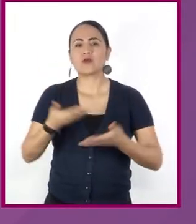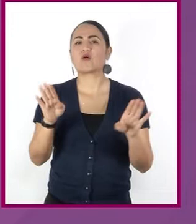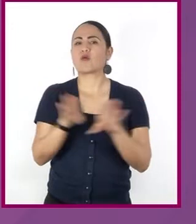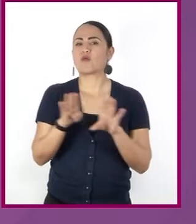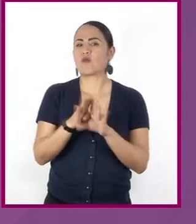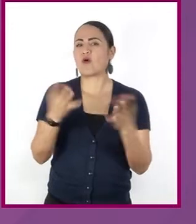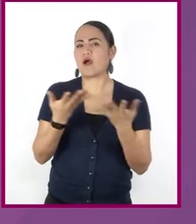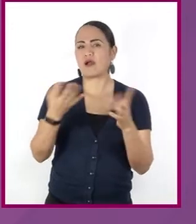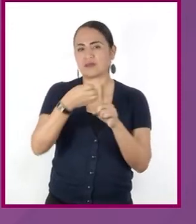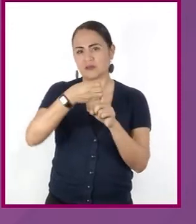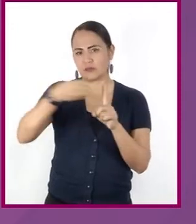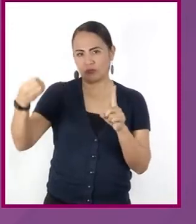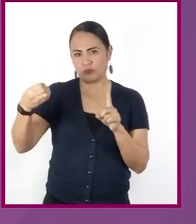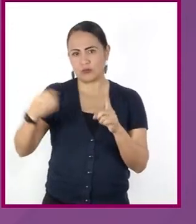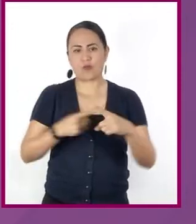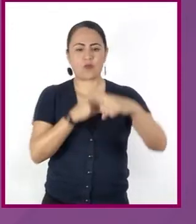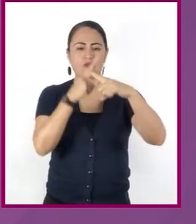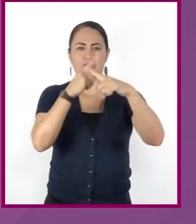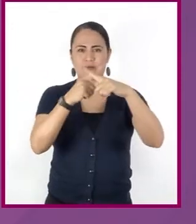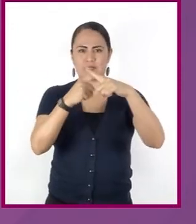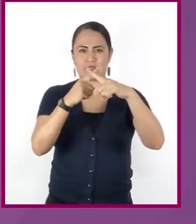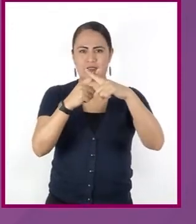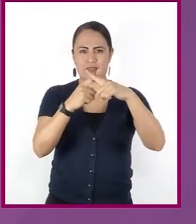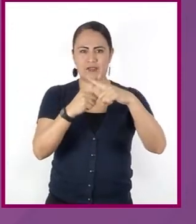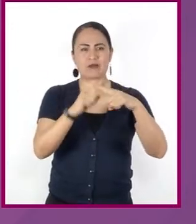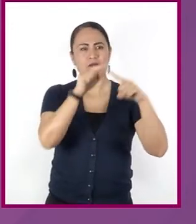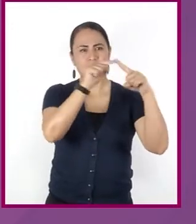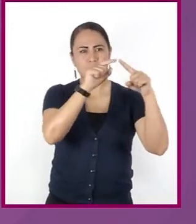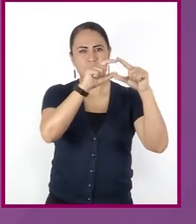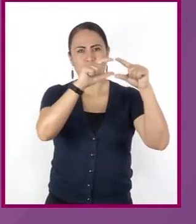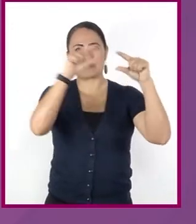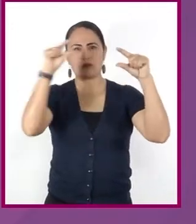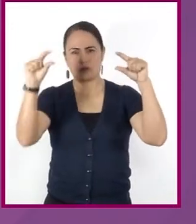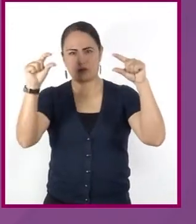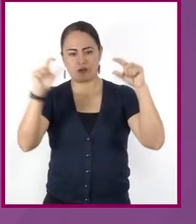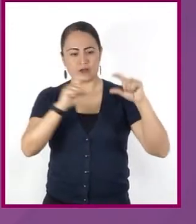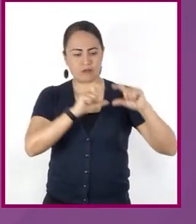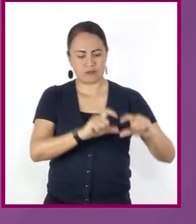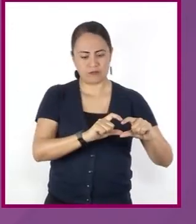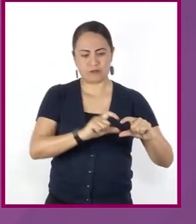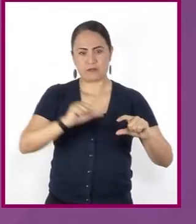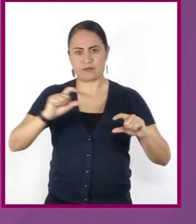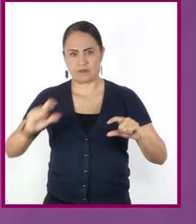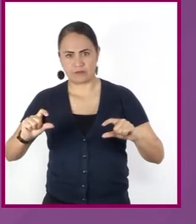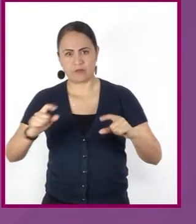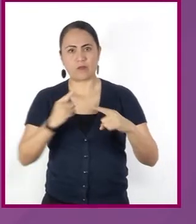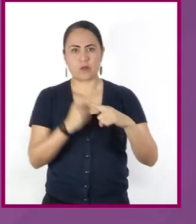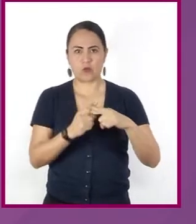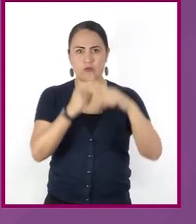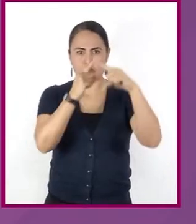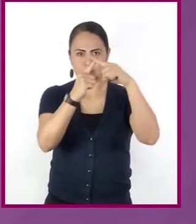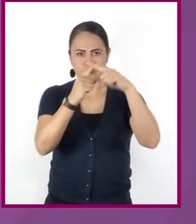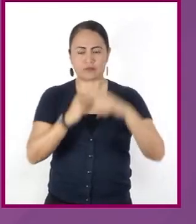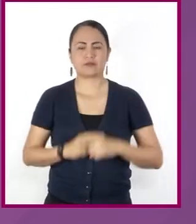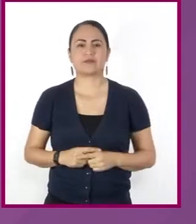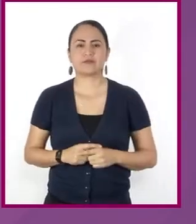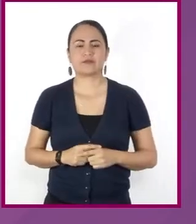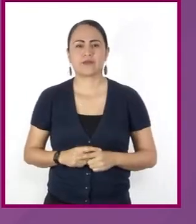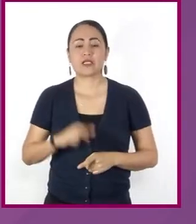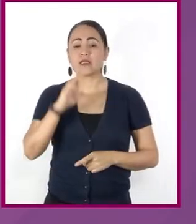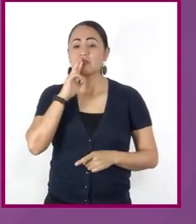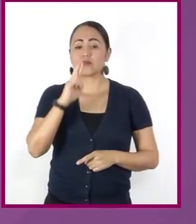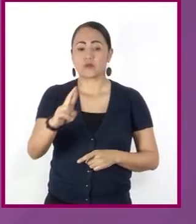a multiplicar la fracción numerador por numerador y denominador por denominador,